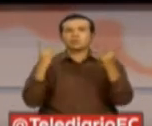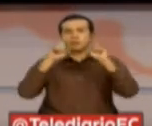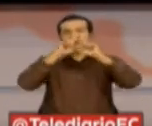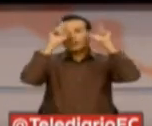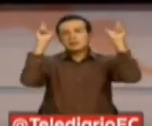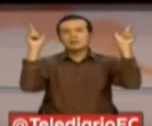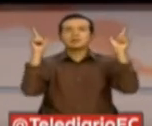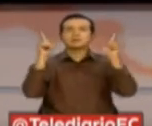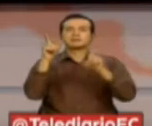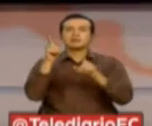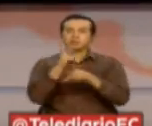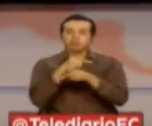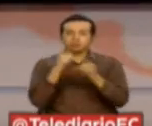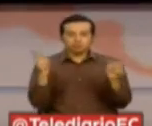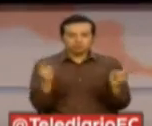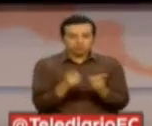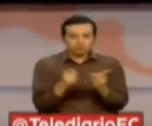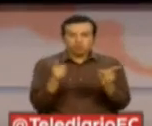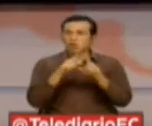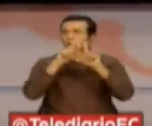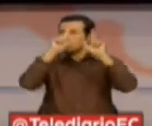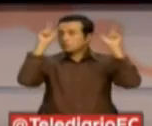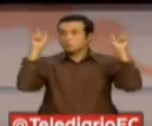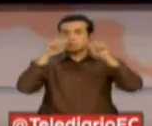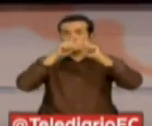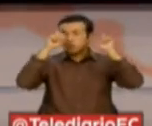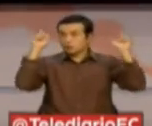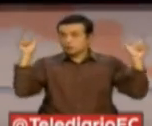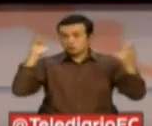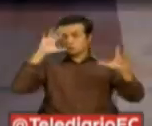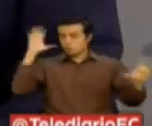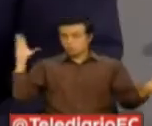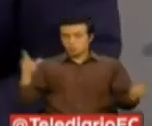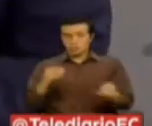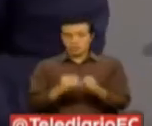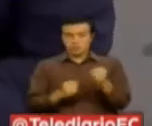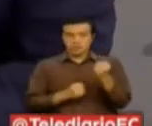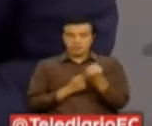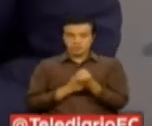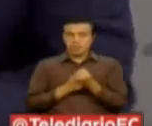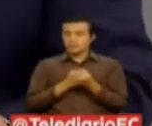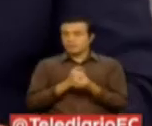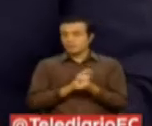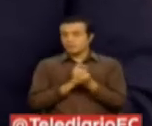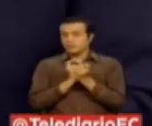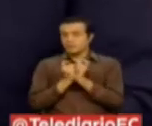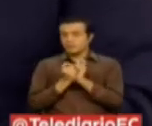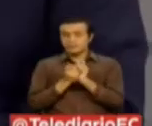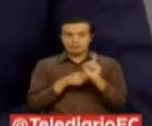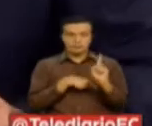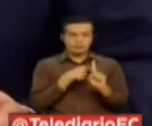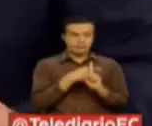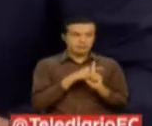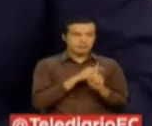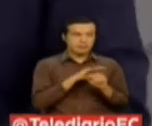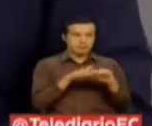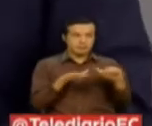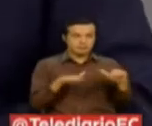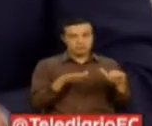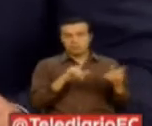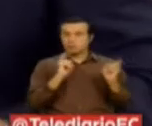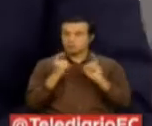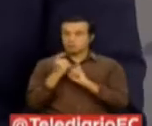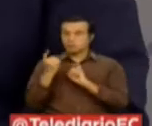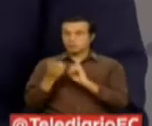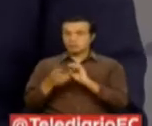productivo desde el pequeño emprendedor hasta la gran empresa ahora tiene depende del paso del optimismo moderado al optimismo